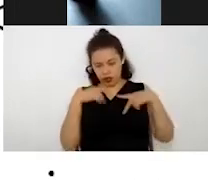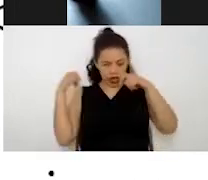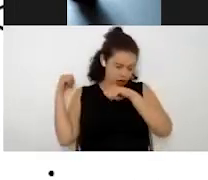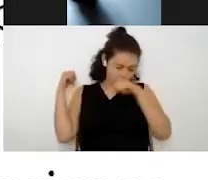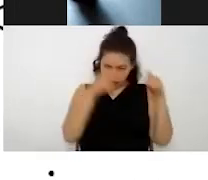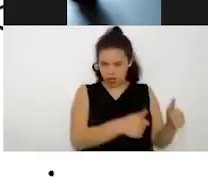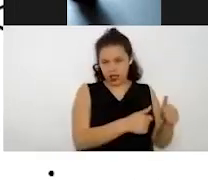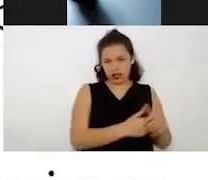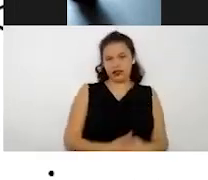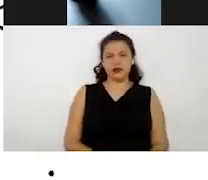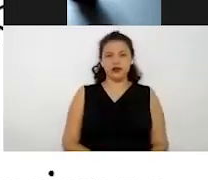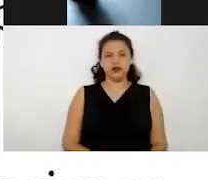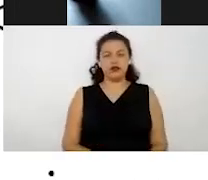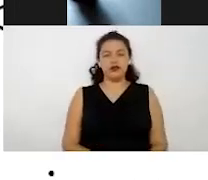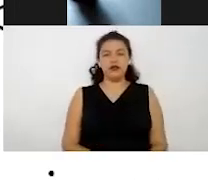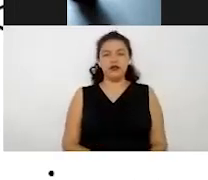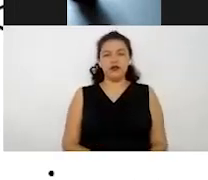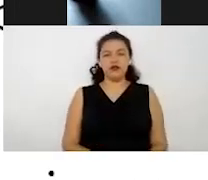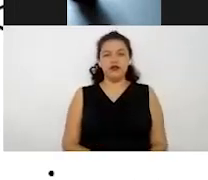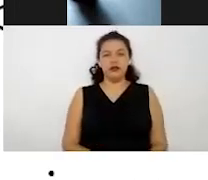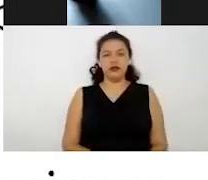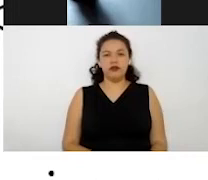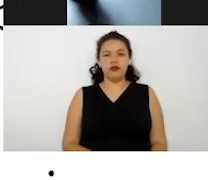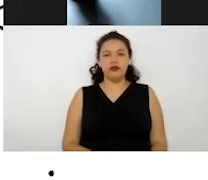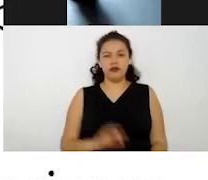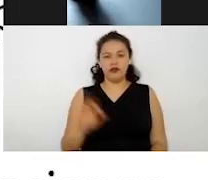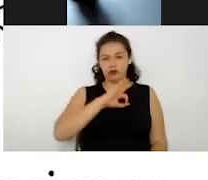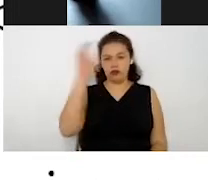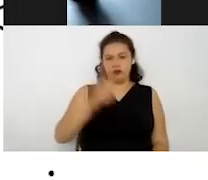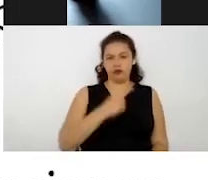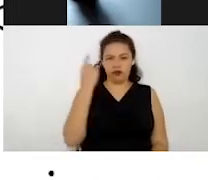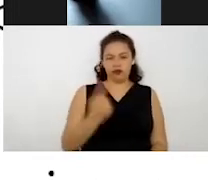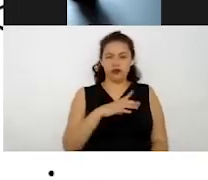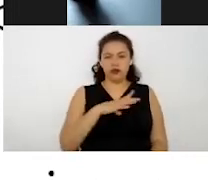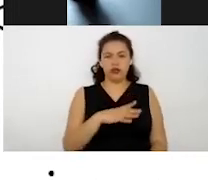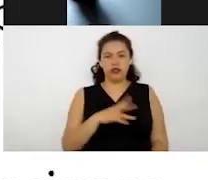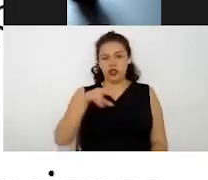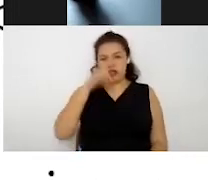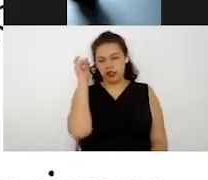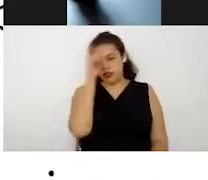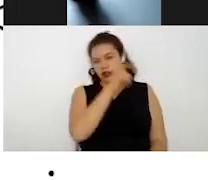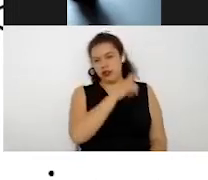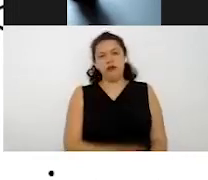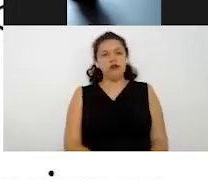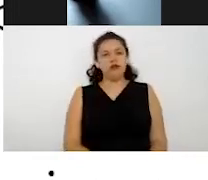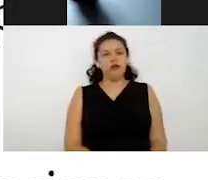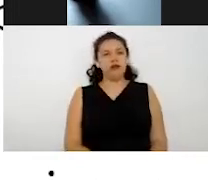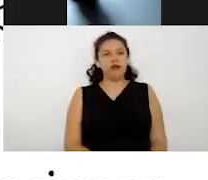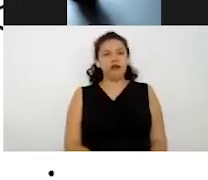emergencia. ¿De acuerdo? Porque si solo es uno, va a ser muy complicado que tenga despejada,